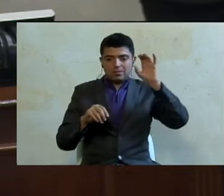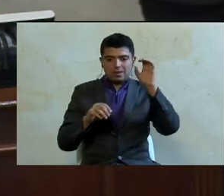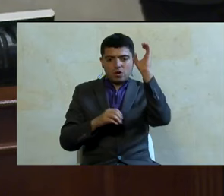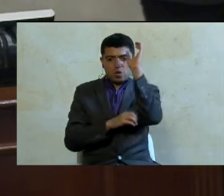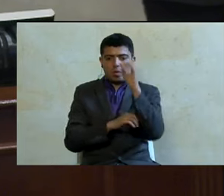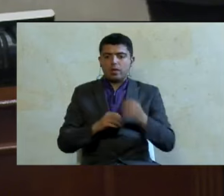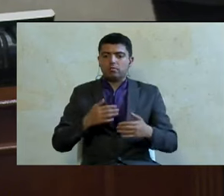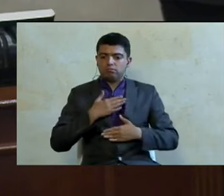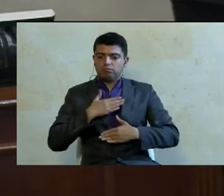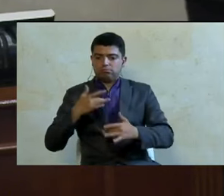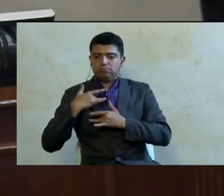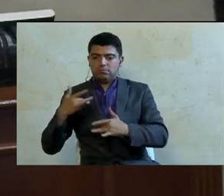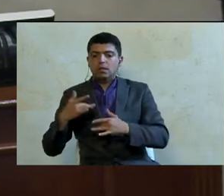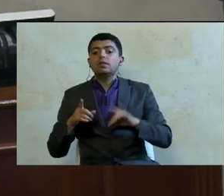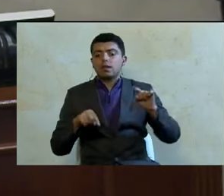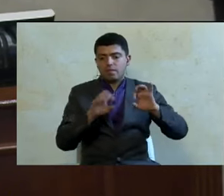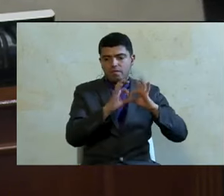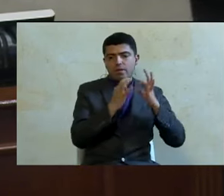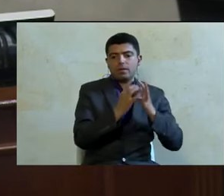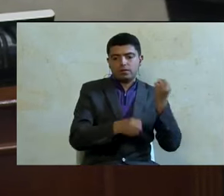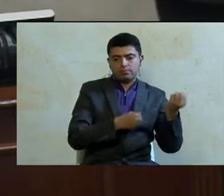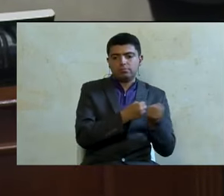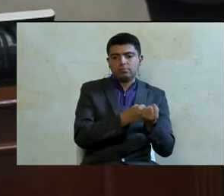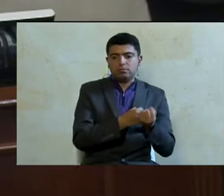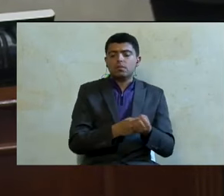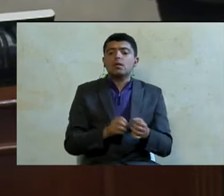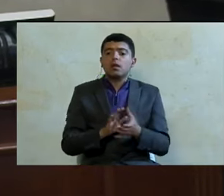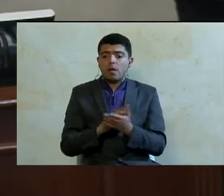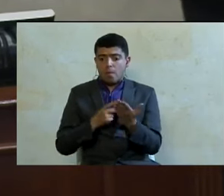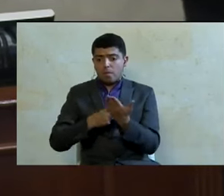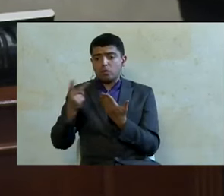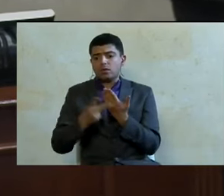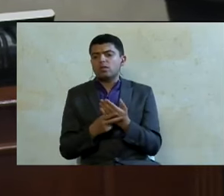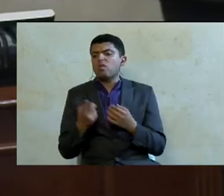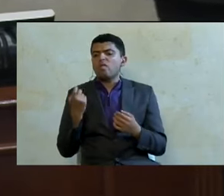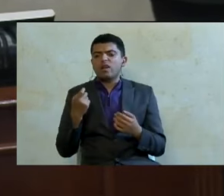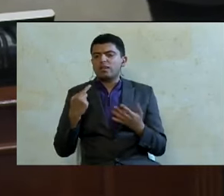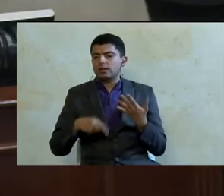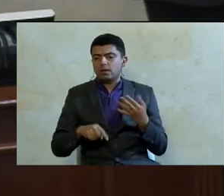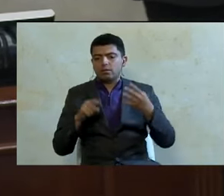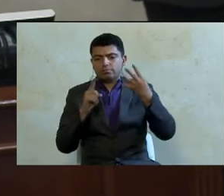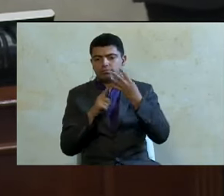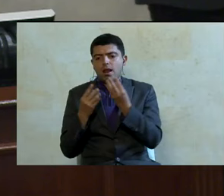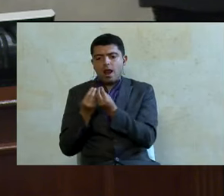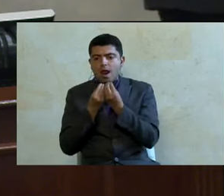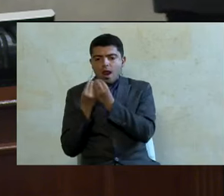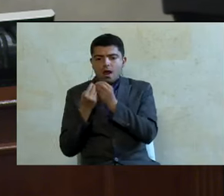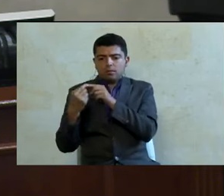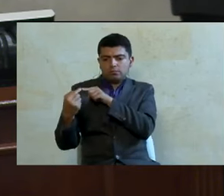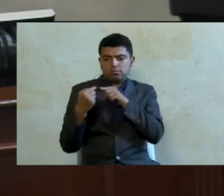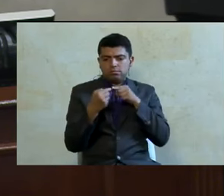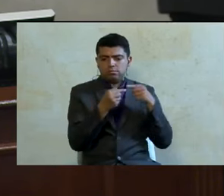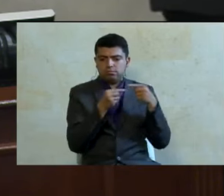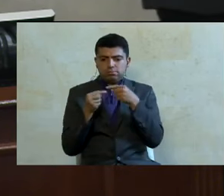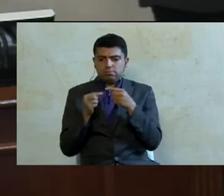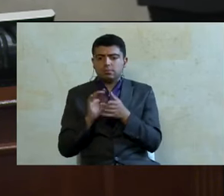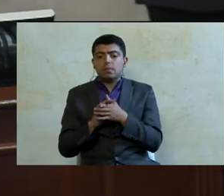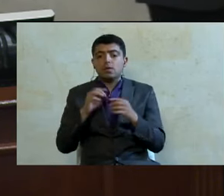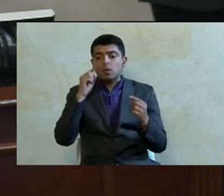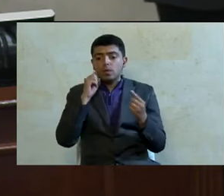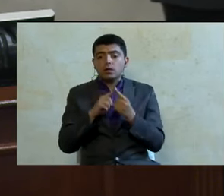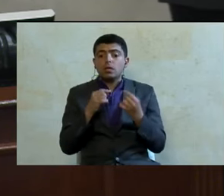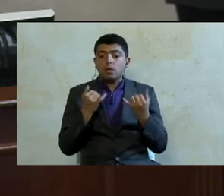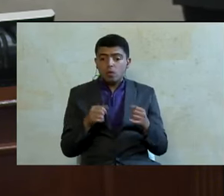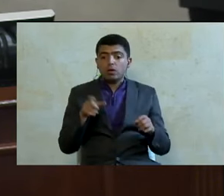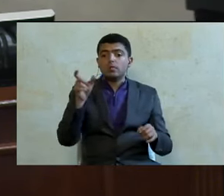último señor presidente a este proyecto solo le falta este debate por lo que Esperamos que cada uno de nuestros colegas pues se